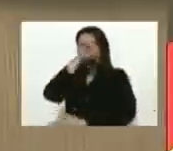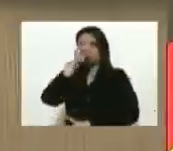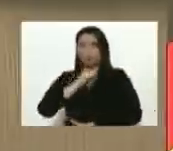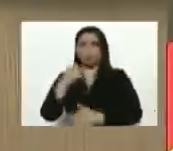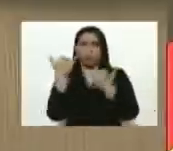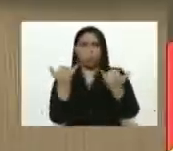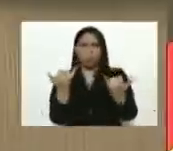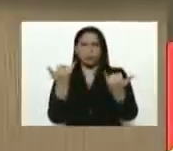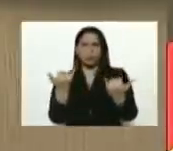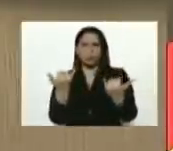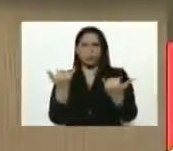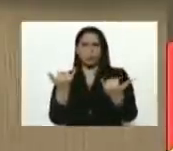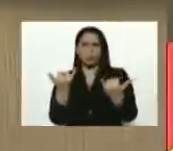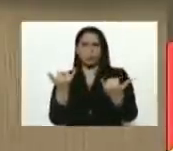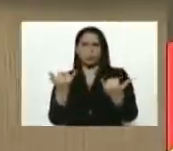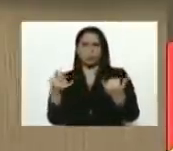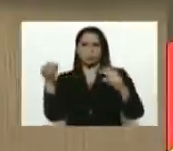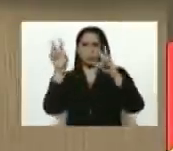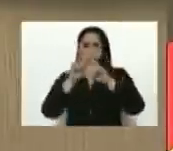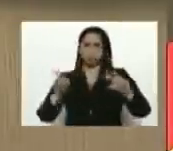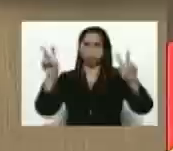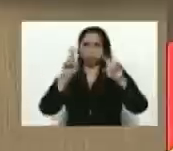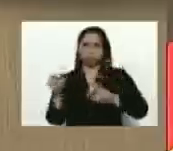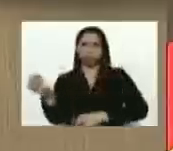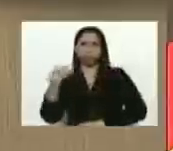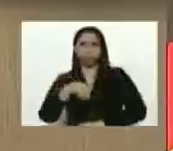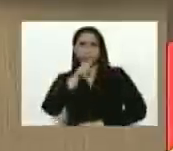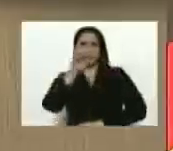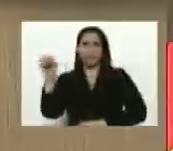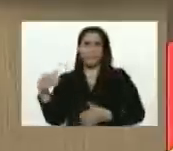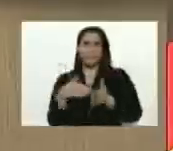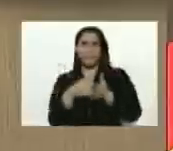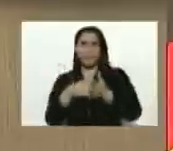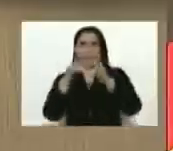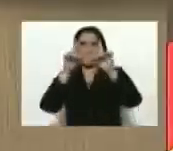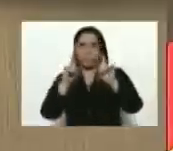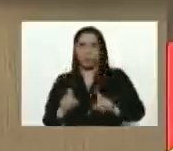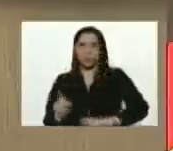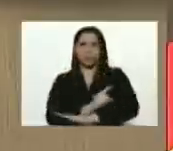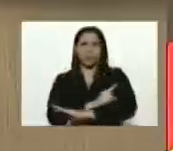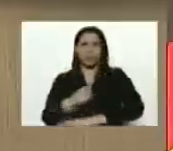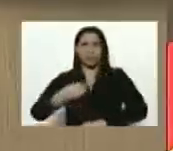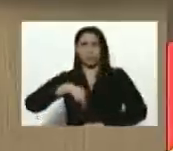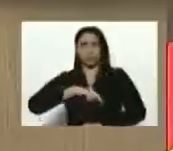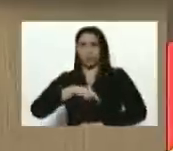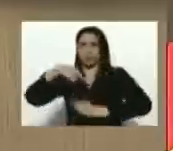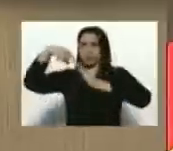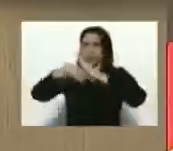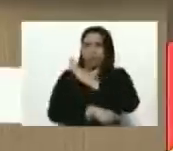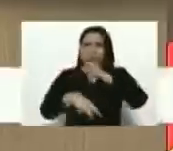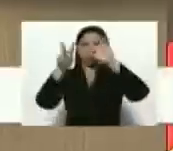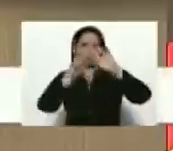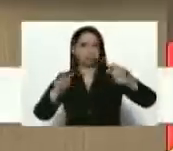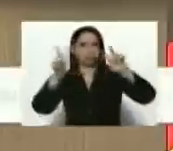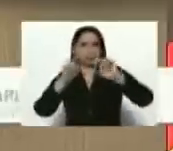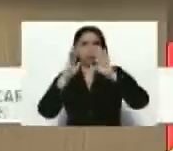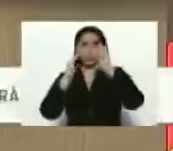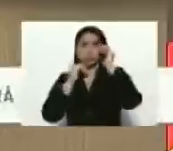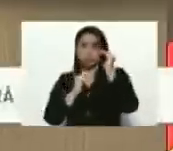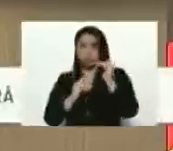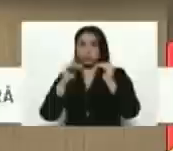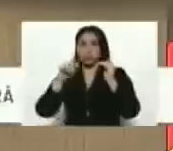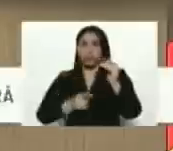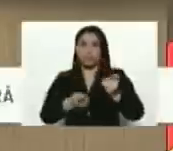momento, bueno, en un despistaje con más de 100.000 pruebas rápidas y allí estamos a fondo para atender